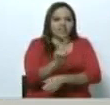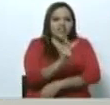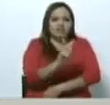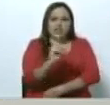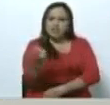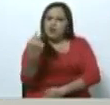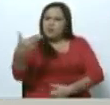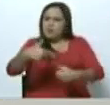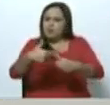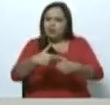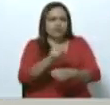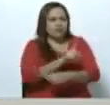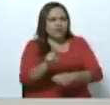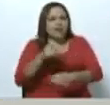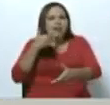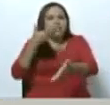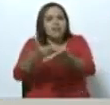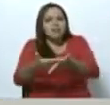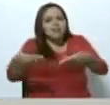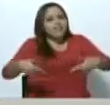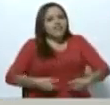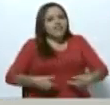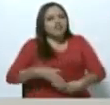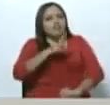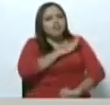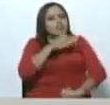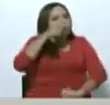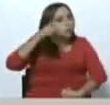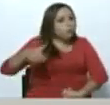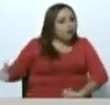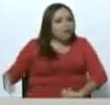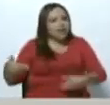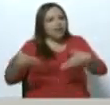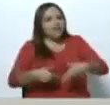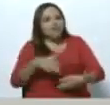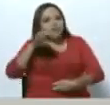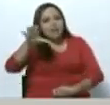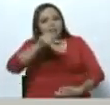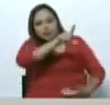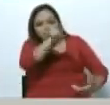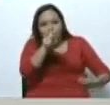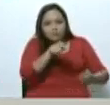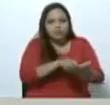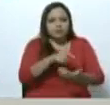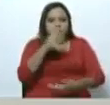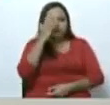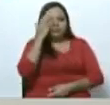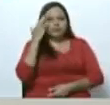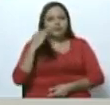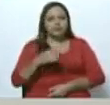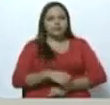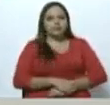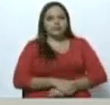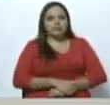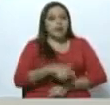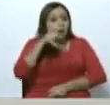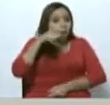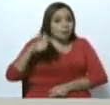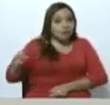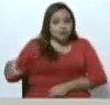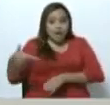sido gracias al esfuerzo de un pueblo, ha sido gracias al esfuerzo de un país entero. Gente que